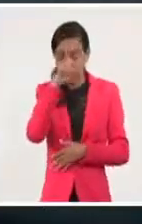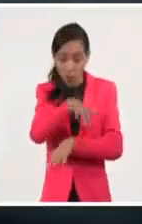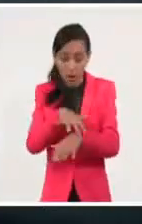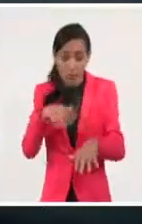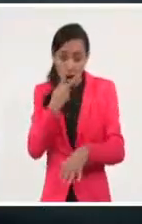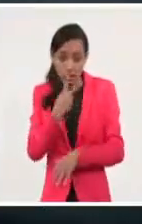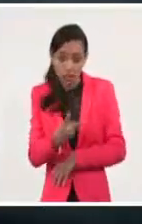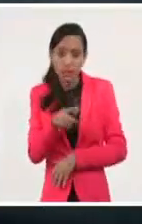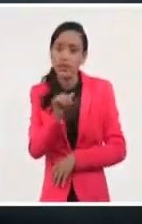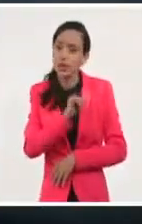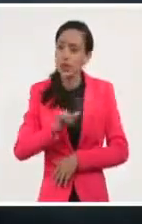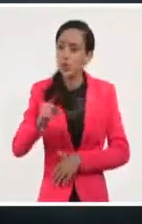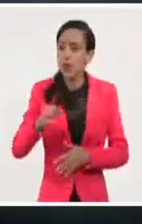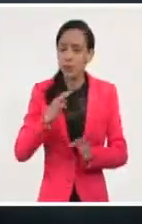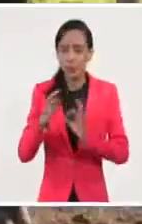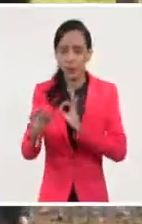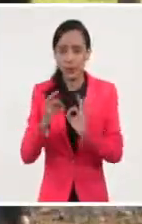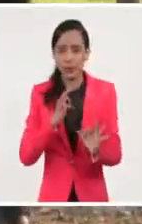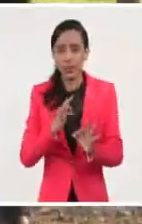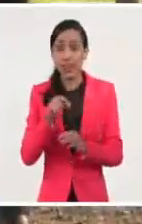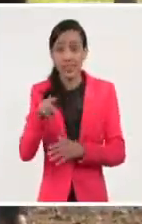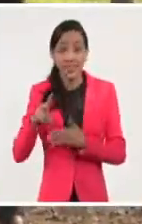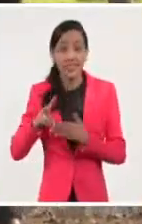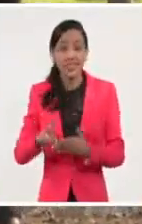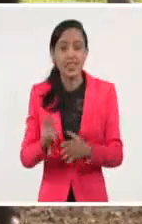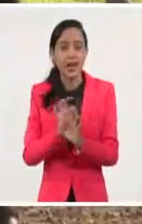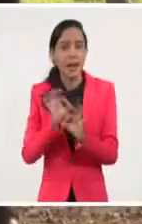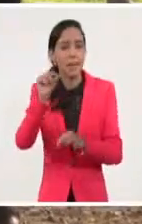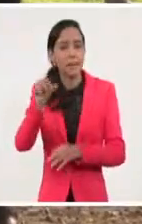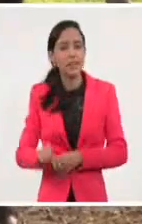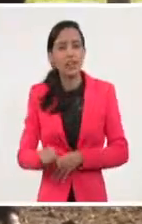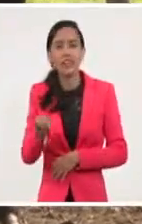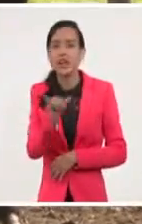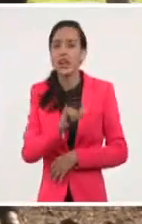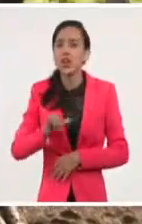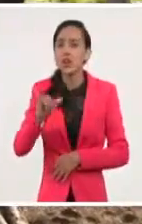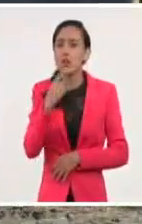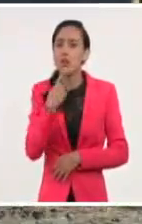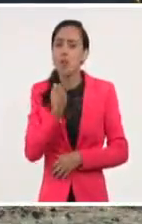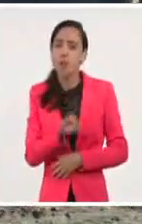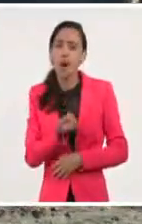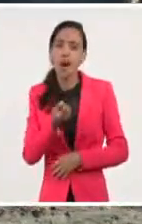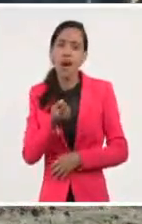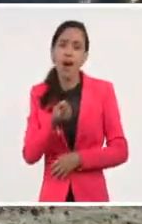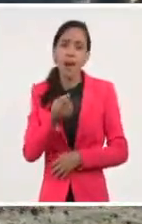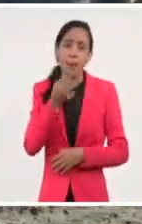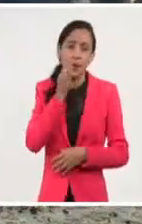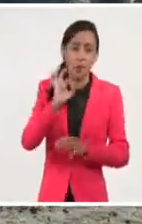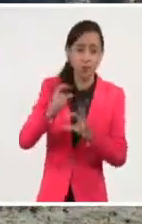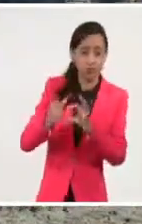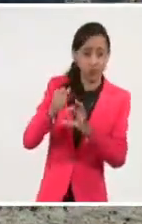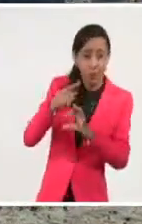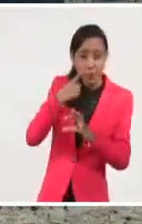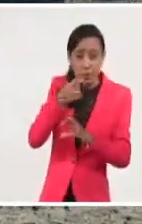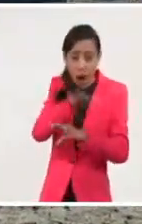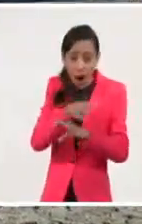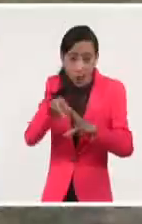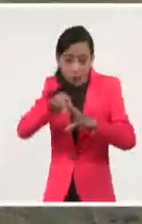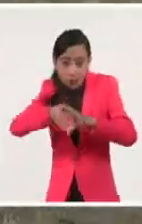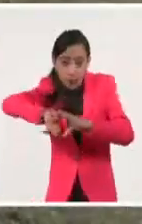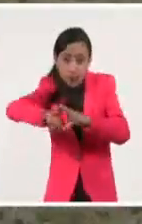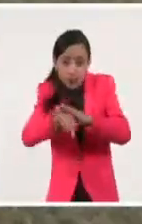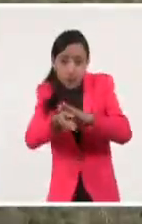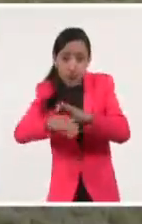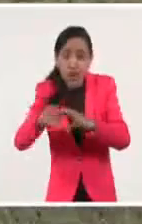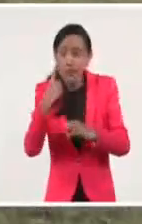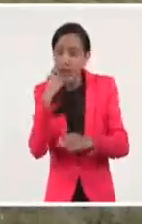En esta visita el especialista realiza un análisis recto vaginal para identificar las búfalas en gestación y evitar que vayan